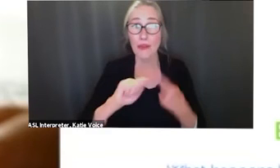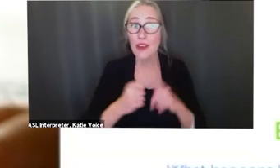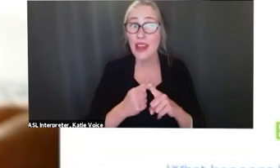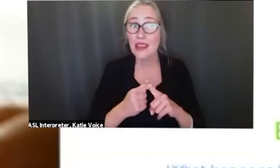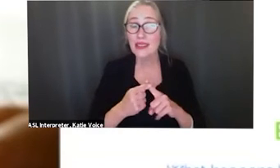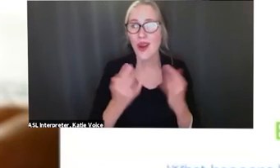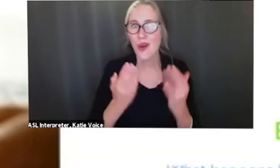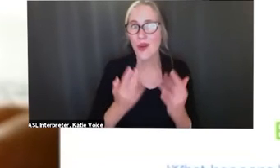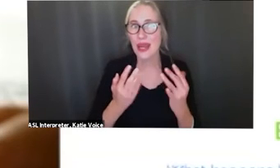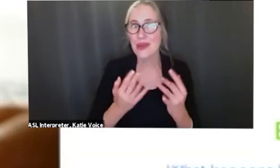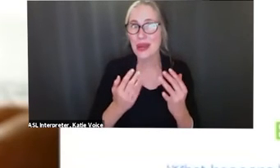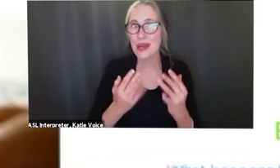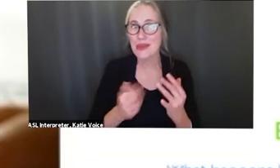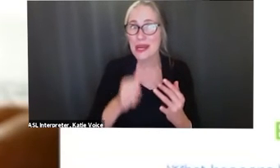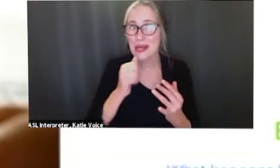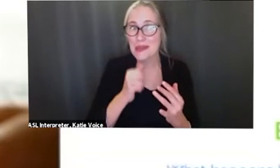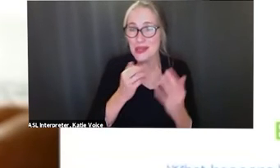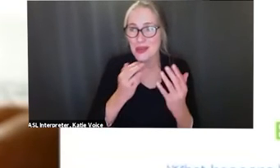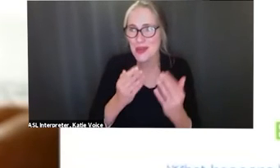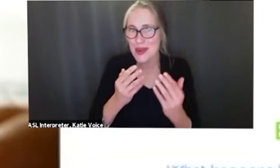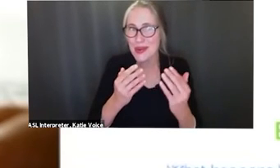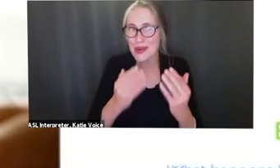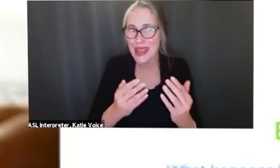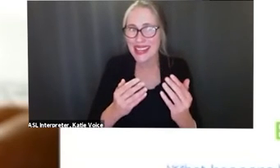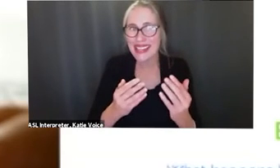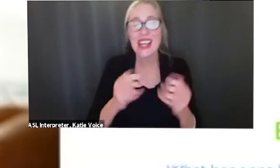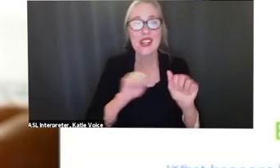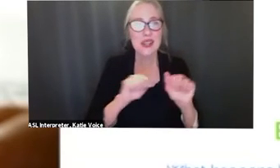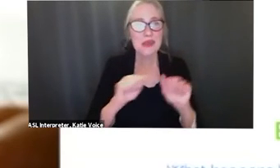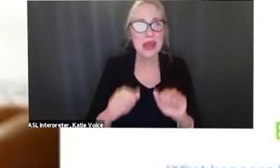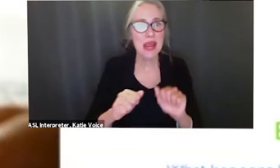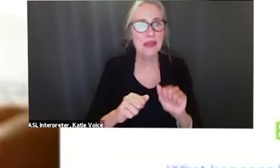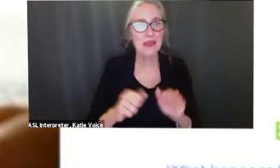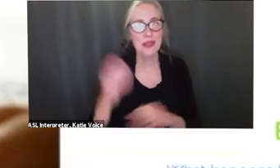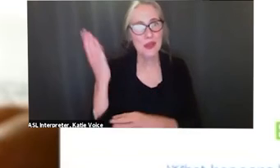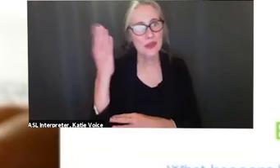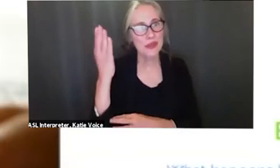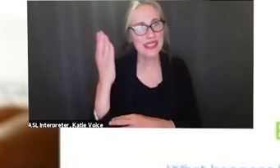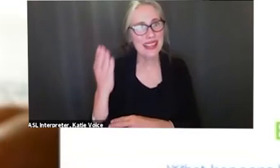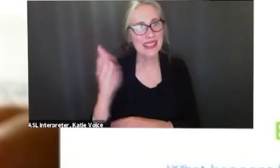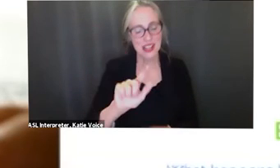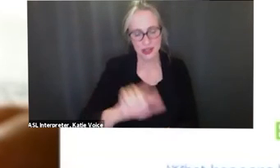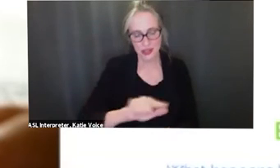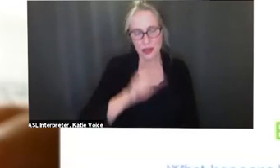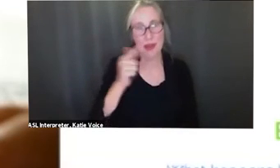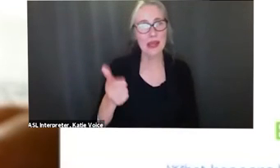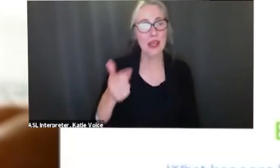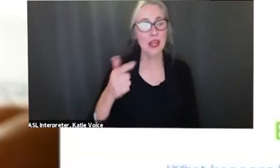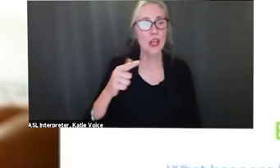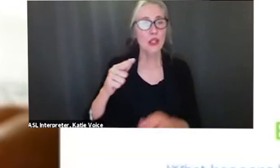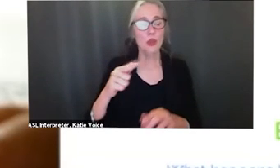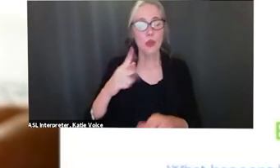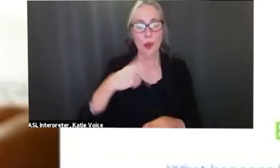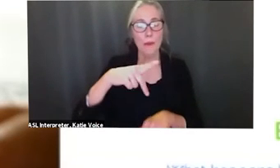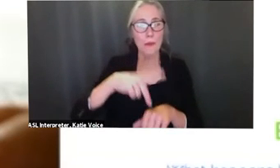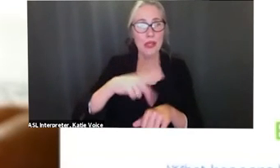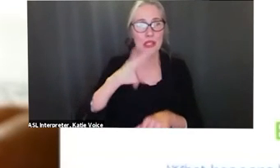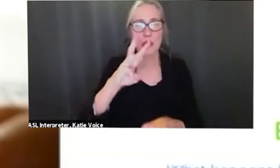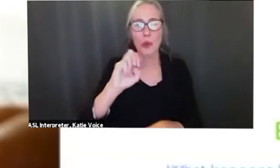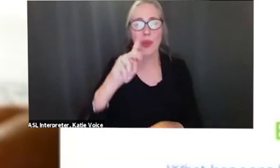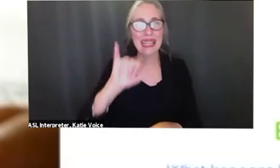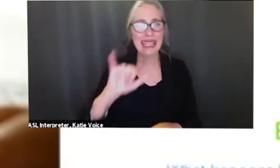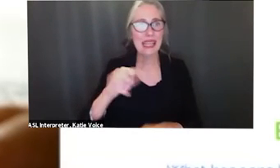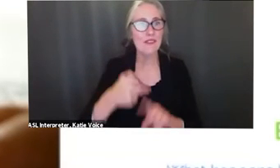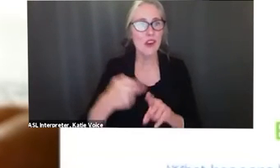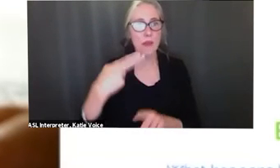esperado pacientemente para poder presentar. Así que le voy a hacer la palabra a la señora Binkley de Harding, a Daisy Ochoa, la coordinadora